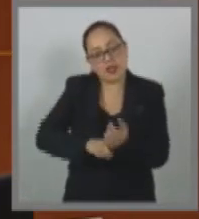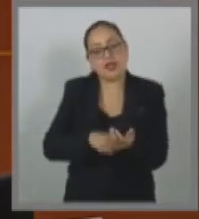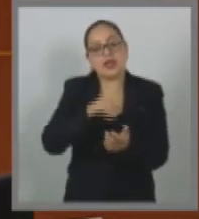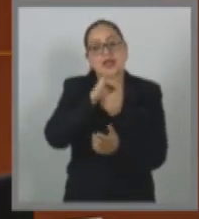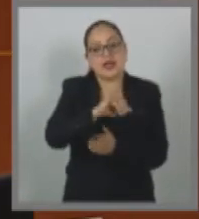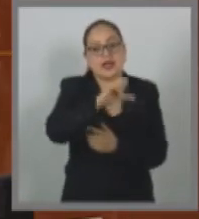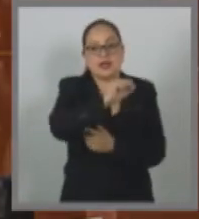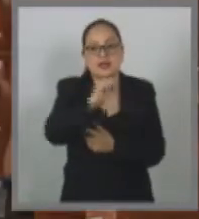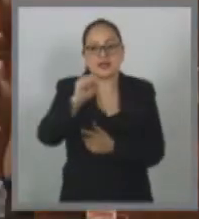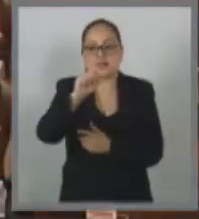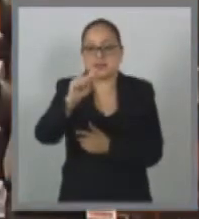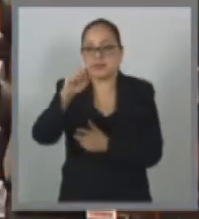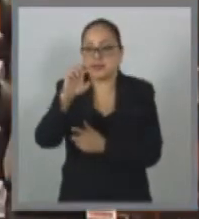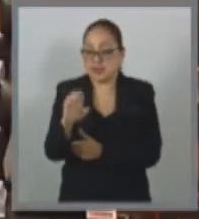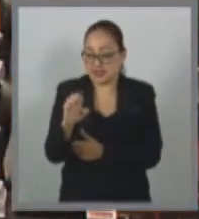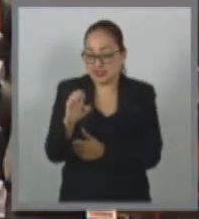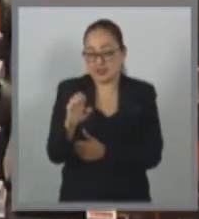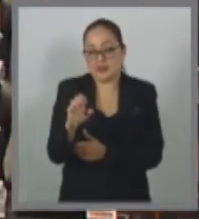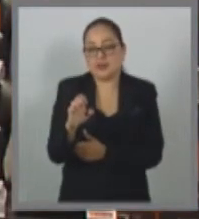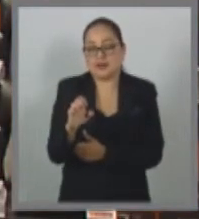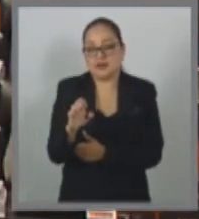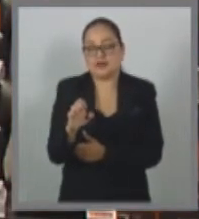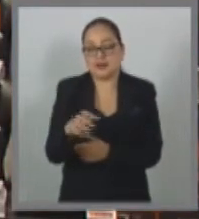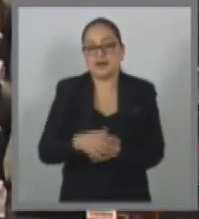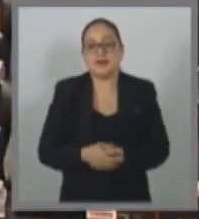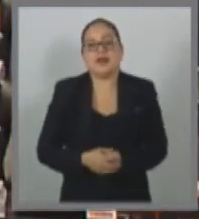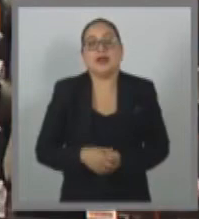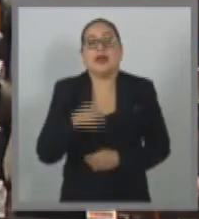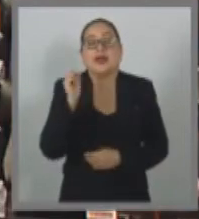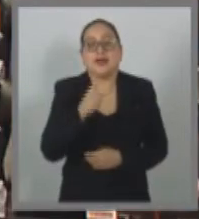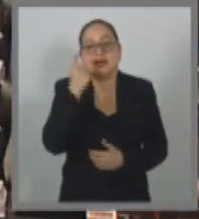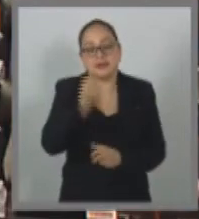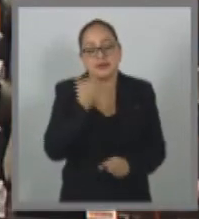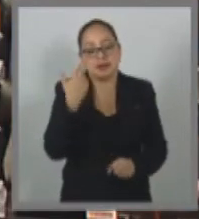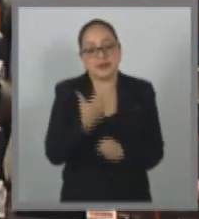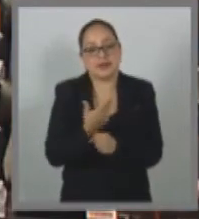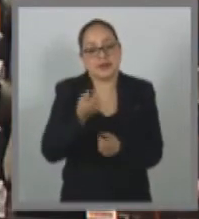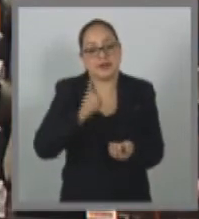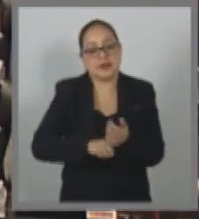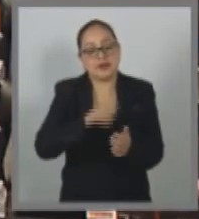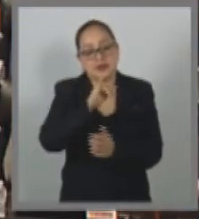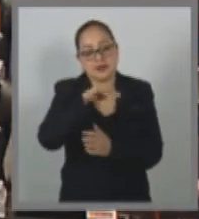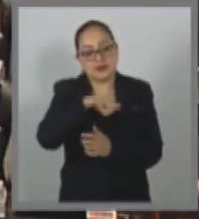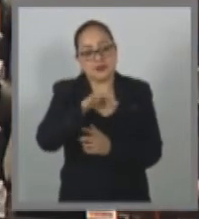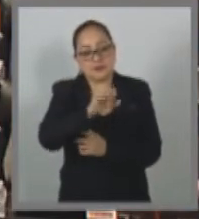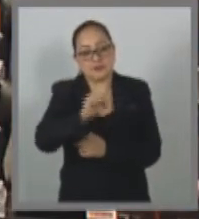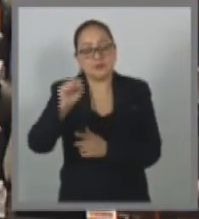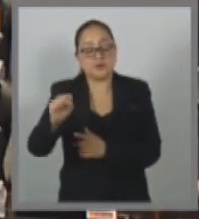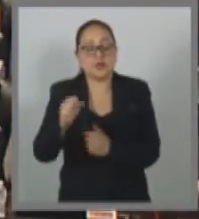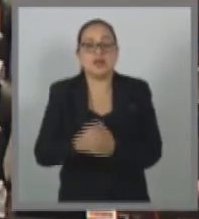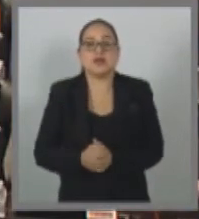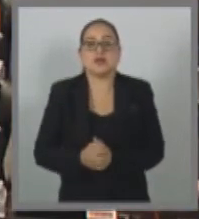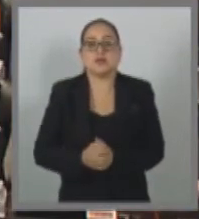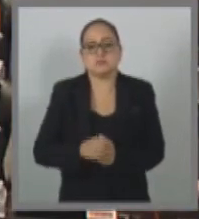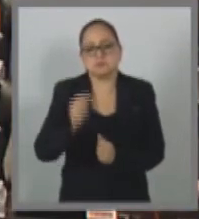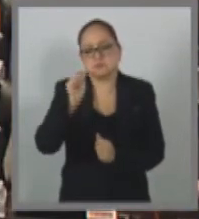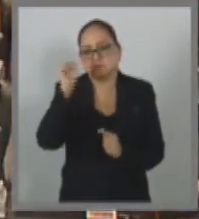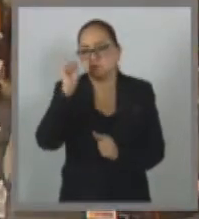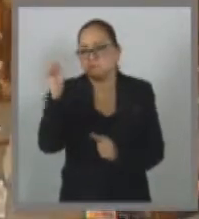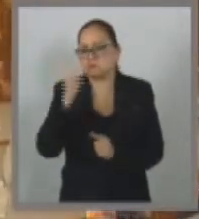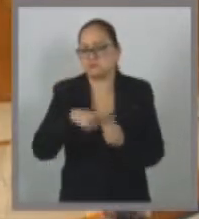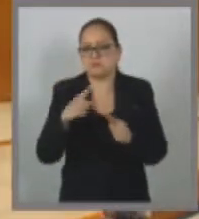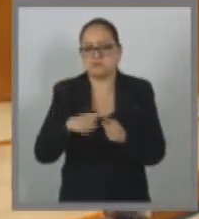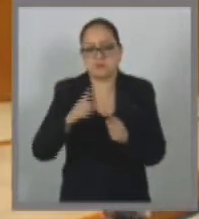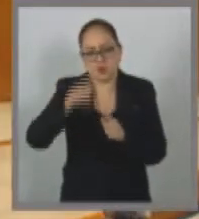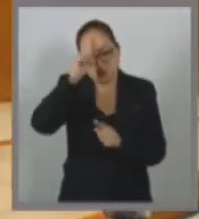Servicios Sociales de los Trabajadores del Estado. Secretario General del Instituto Mexicano del Seguro Social, distinguidos miembros del Honorable